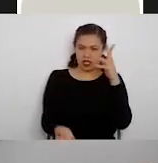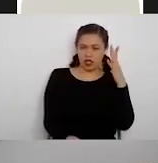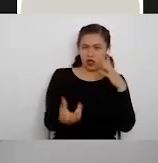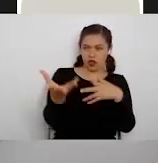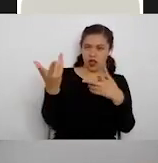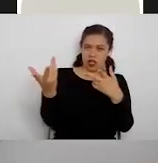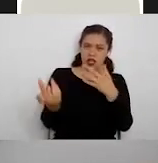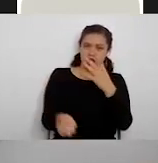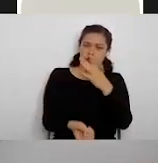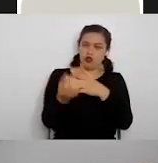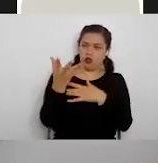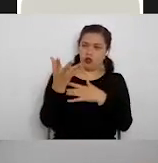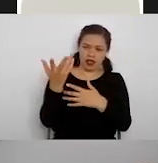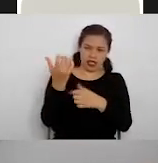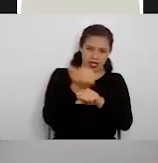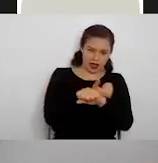que son las amarillas,